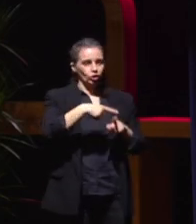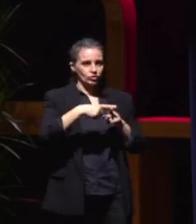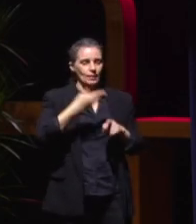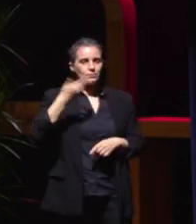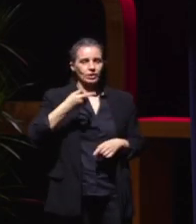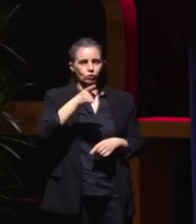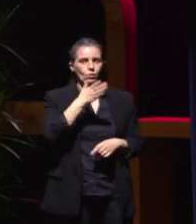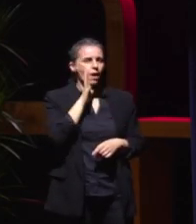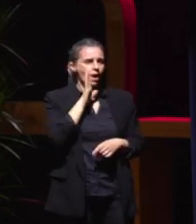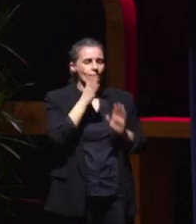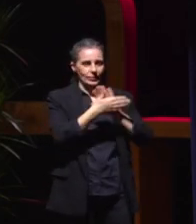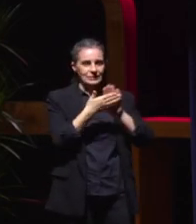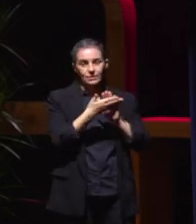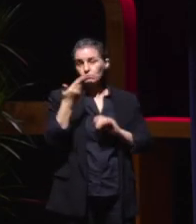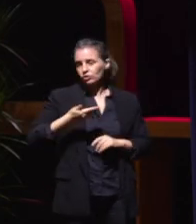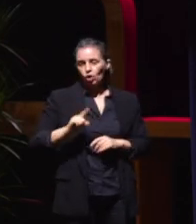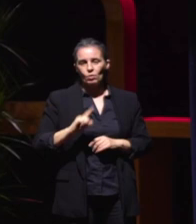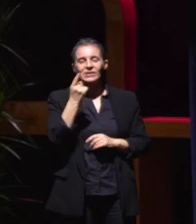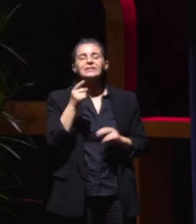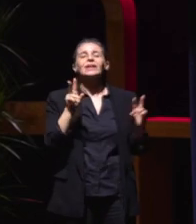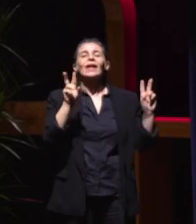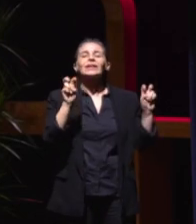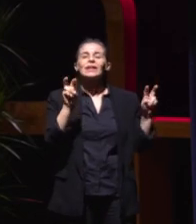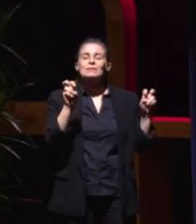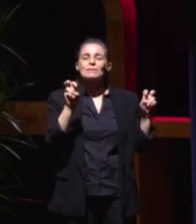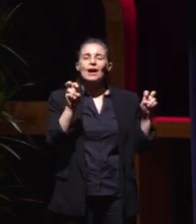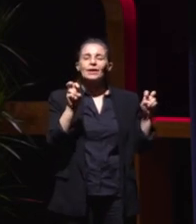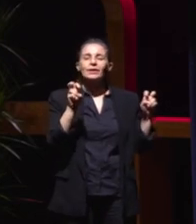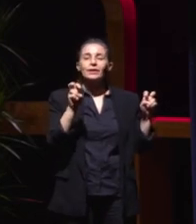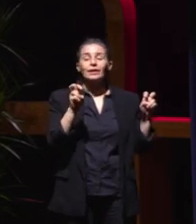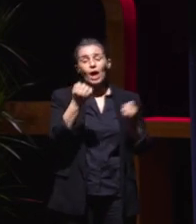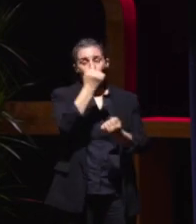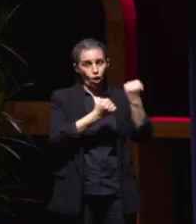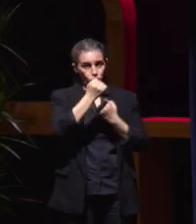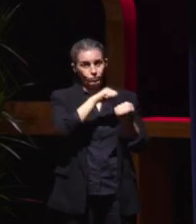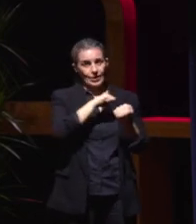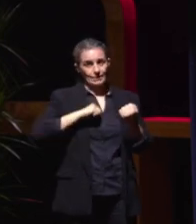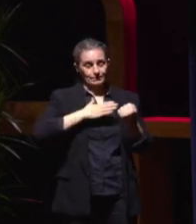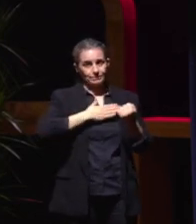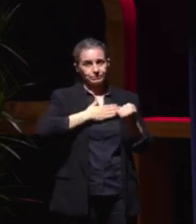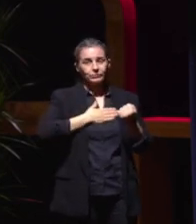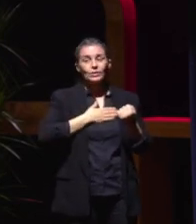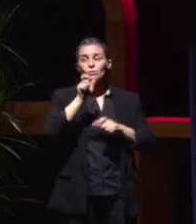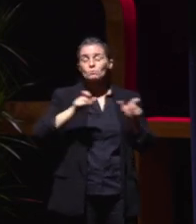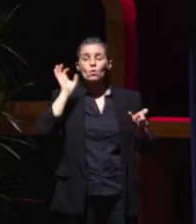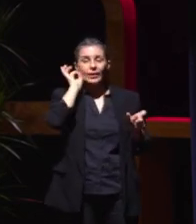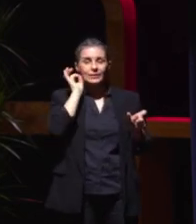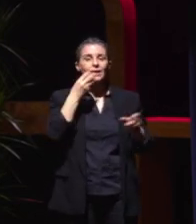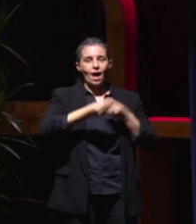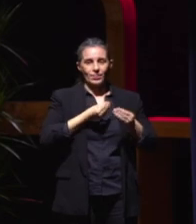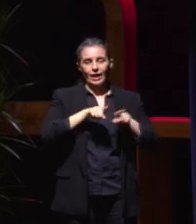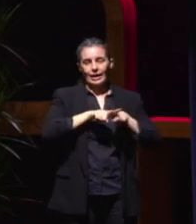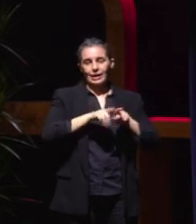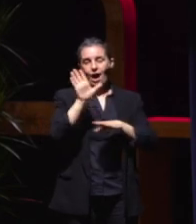importante que dijiste que es lo más importante que evidentemente que es el tema del sustento económico que las mujeres que están haciendo crítica de